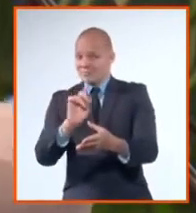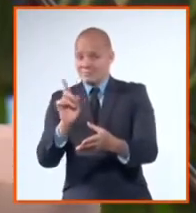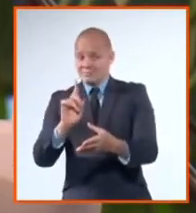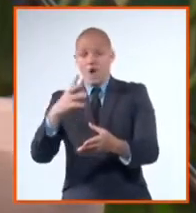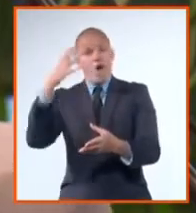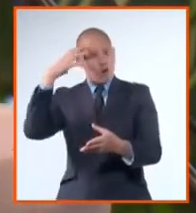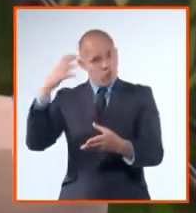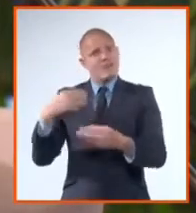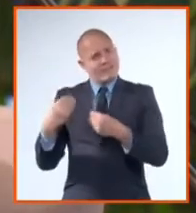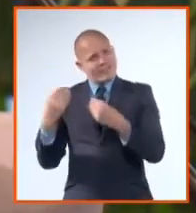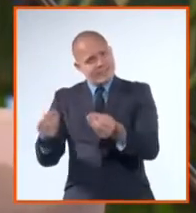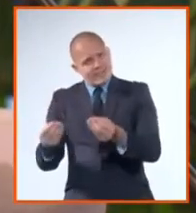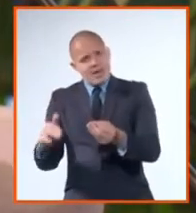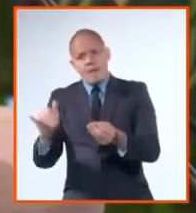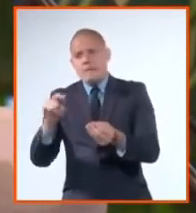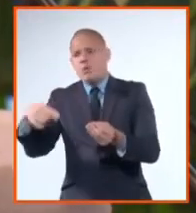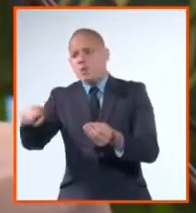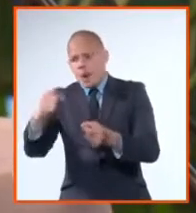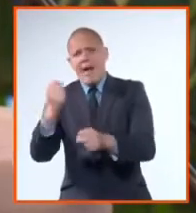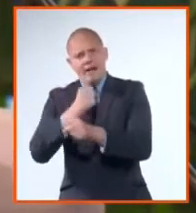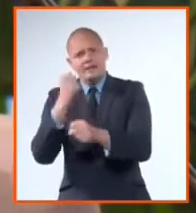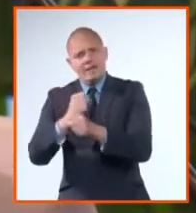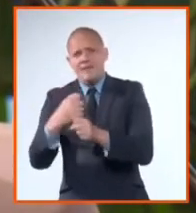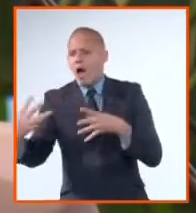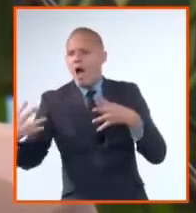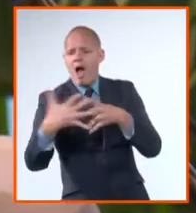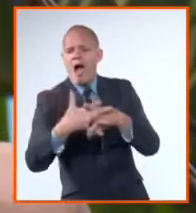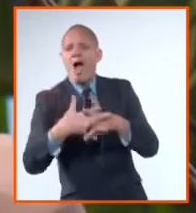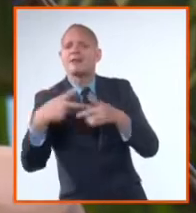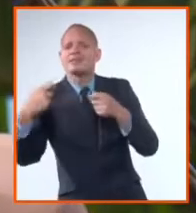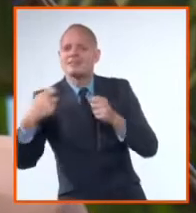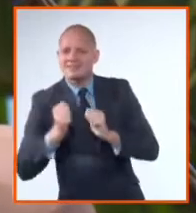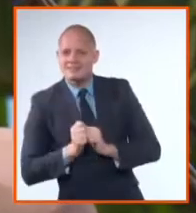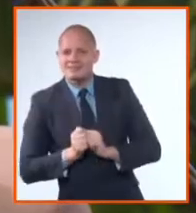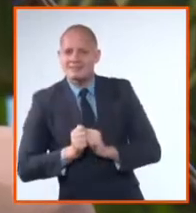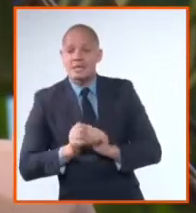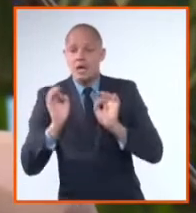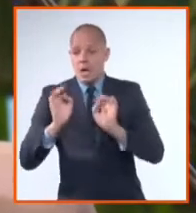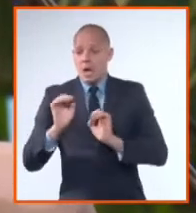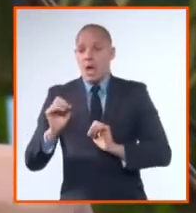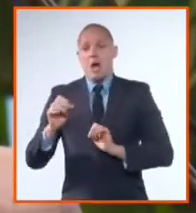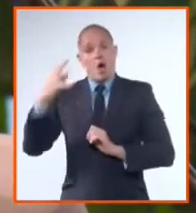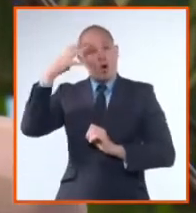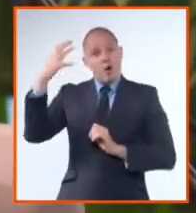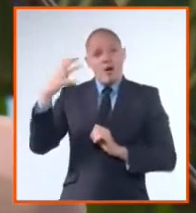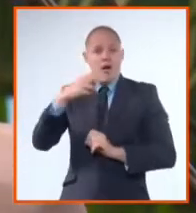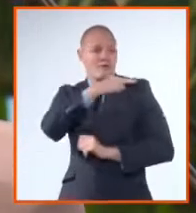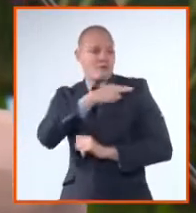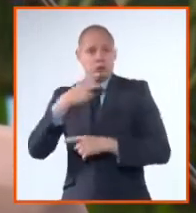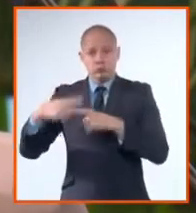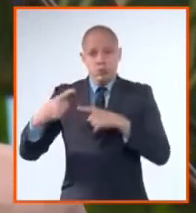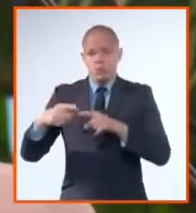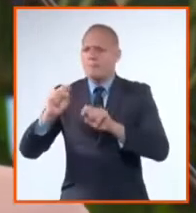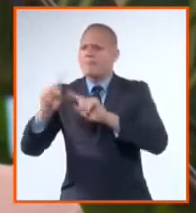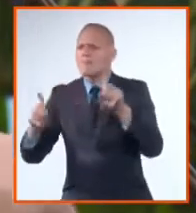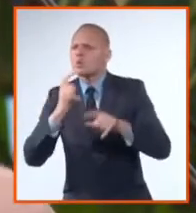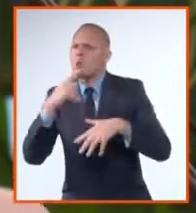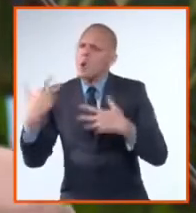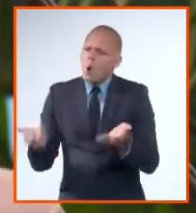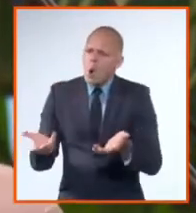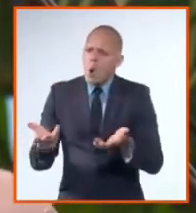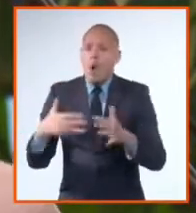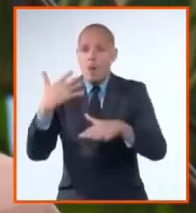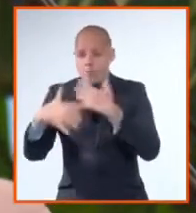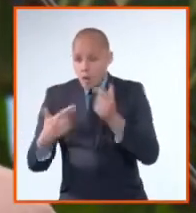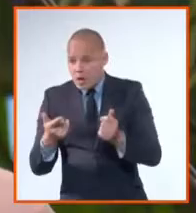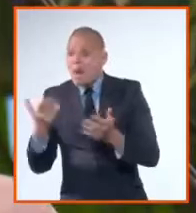principales protagonistas, involucrándolos con mayor profundidad en las decisiones y en las acciones transformadoras, porque no es